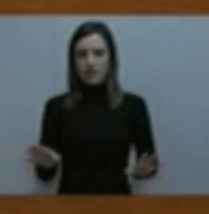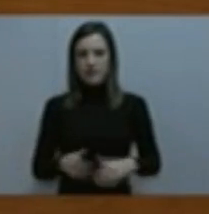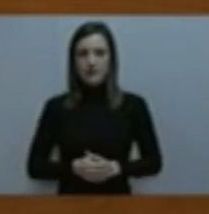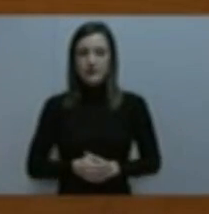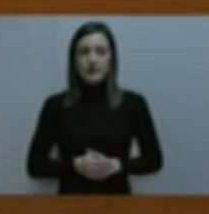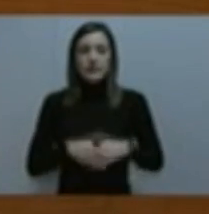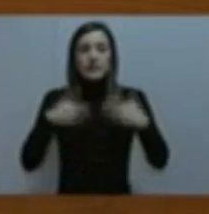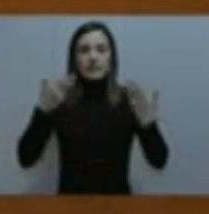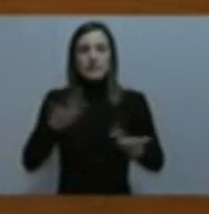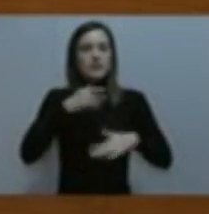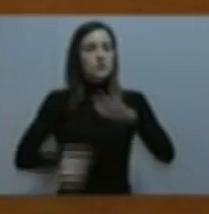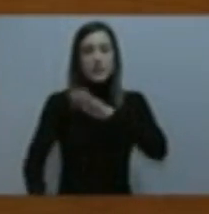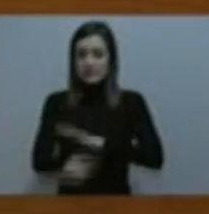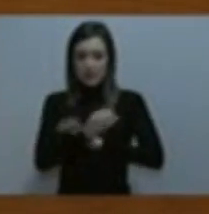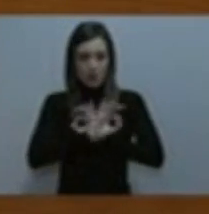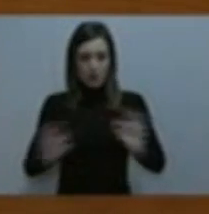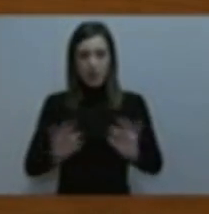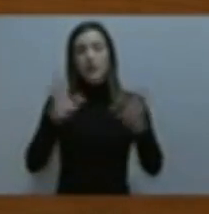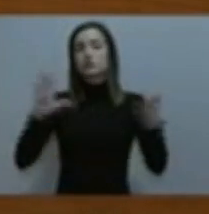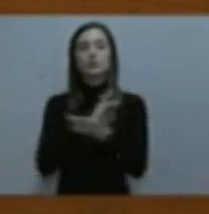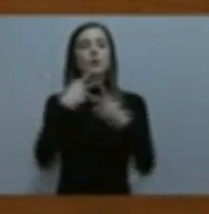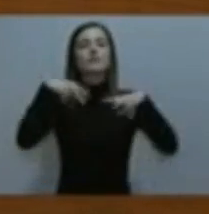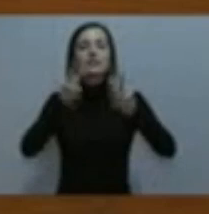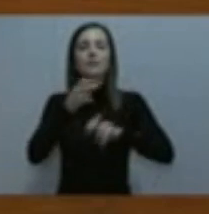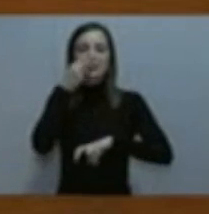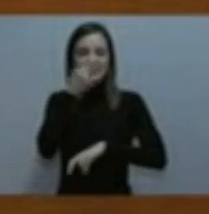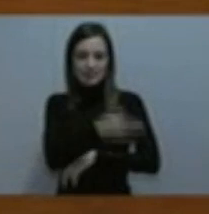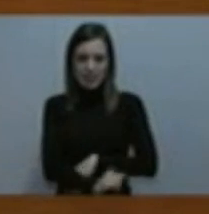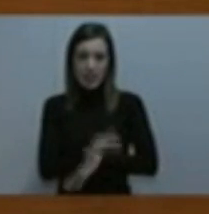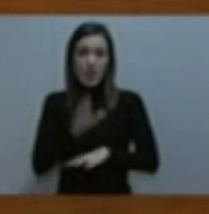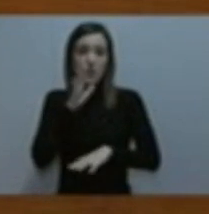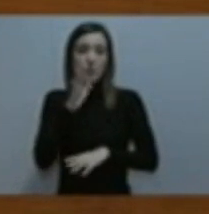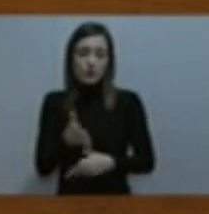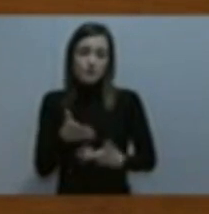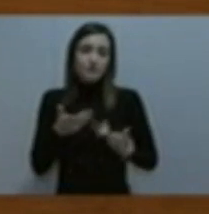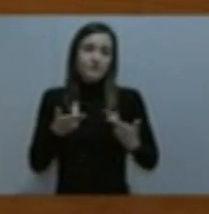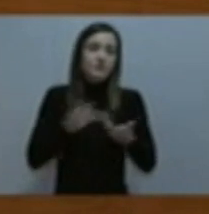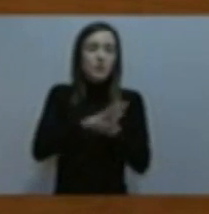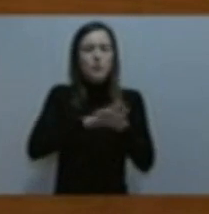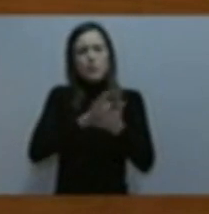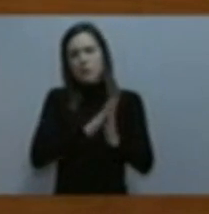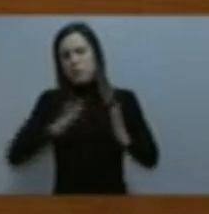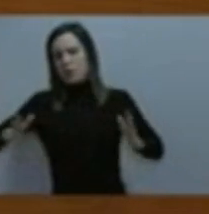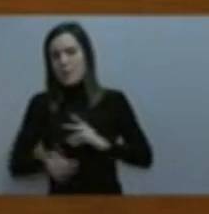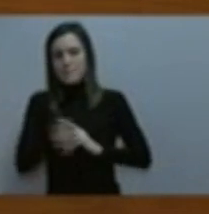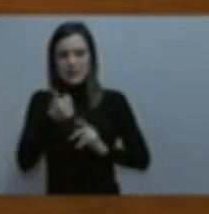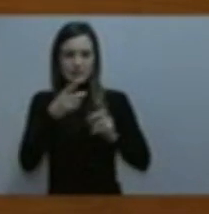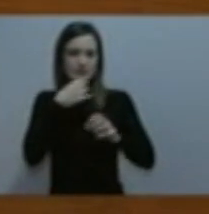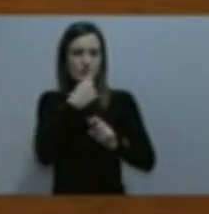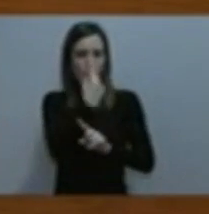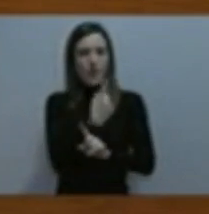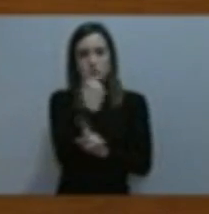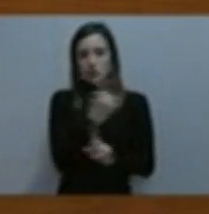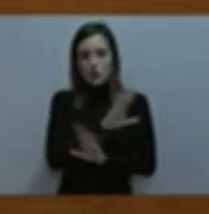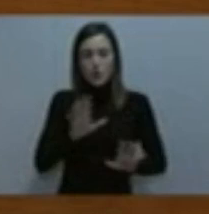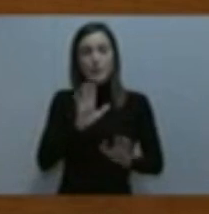Todos ellos, sin duda, son temas muy interesantes, que darían para mucho más que para esta intervención. Pero la regasificadora